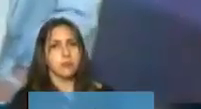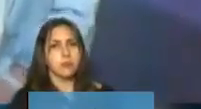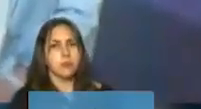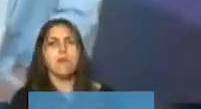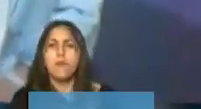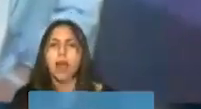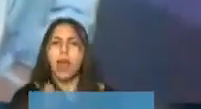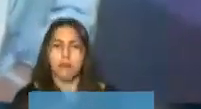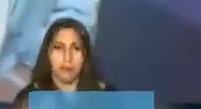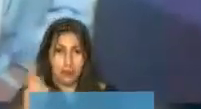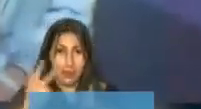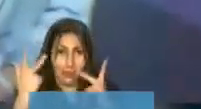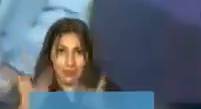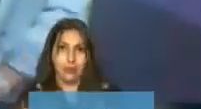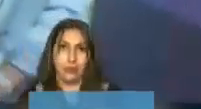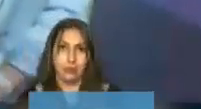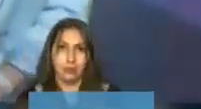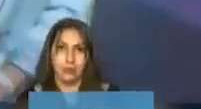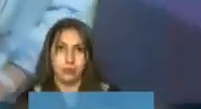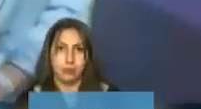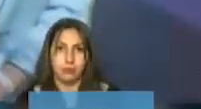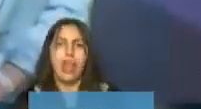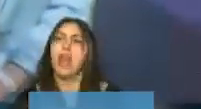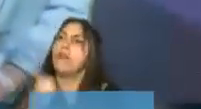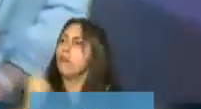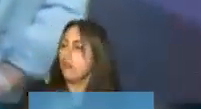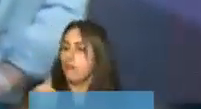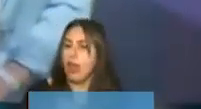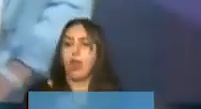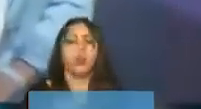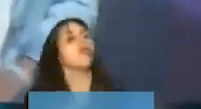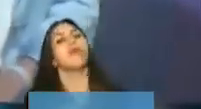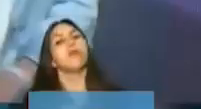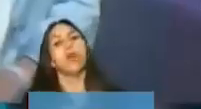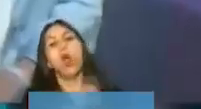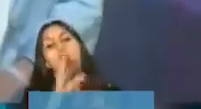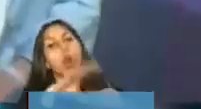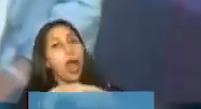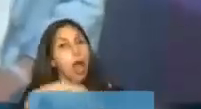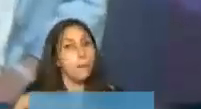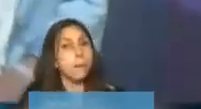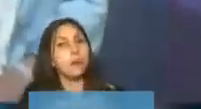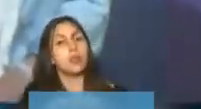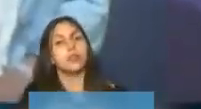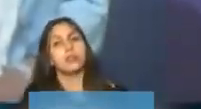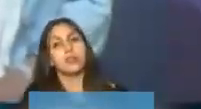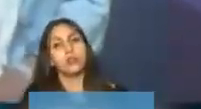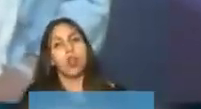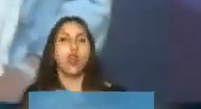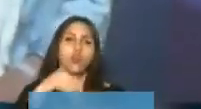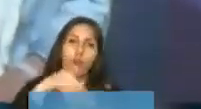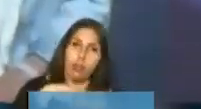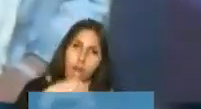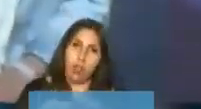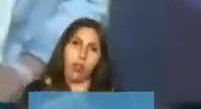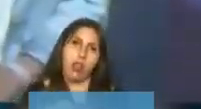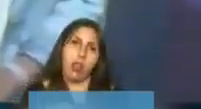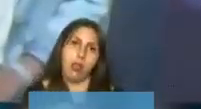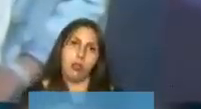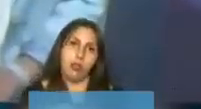Vayan y digan mañana, en el trabajo, con sus amigos, con sus